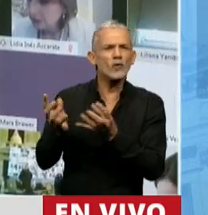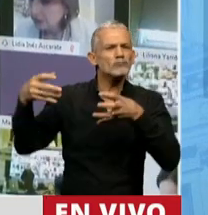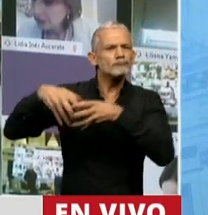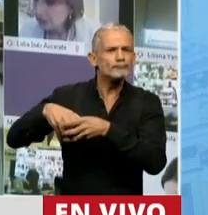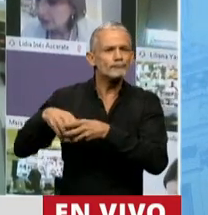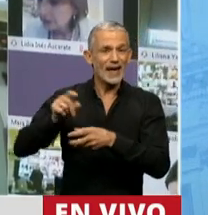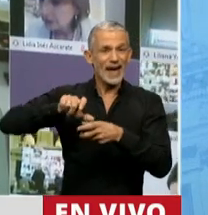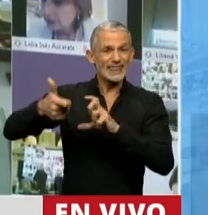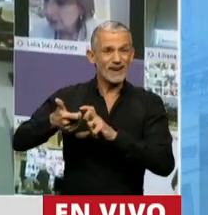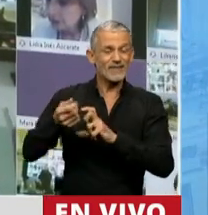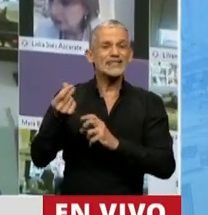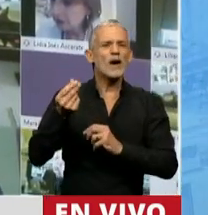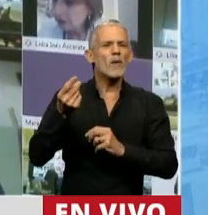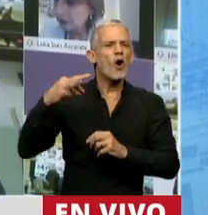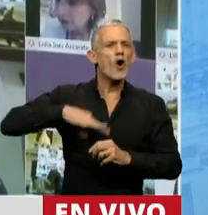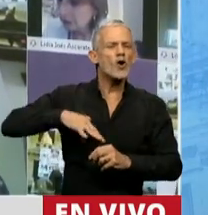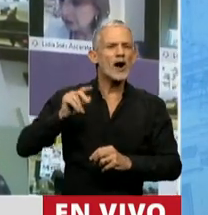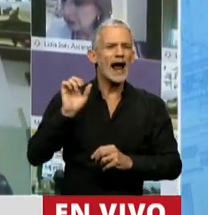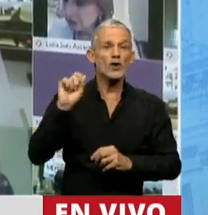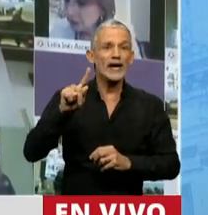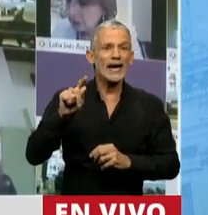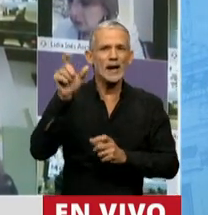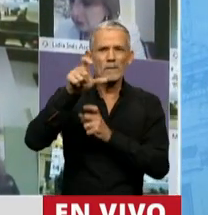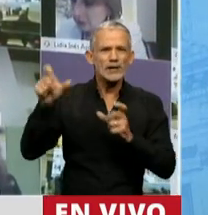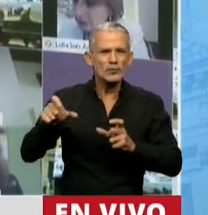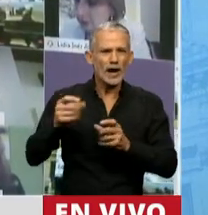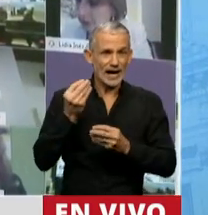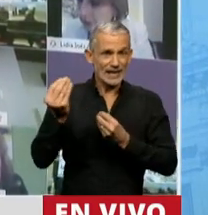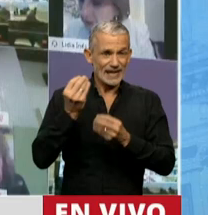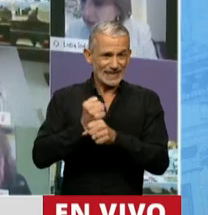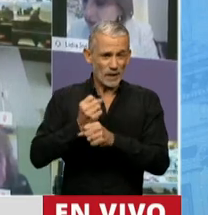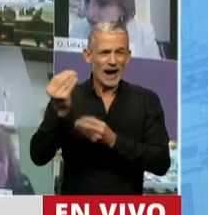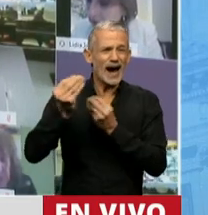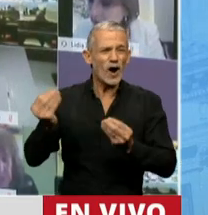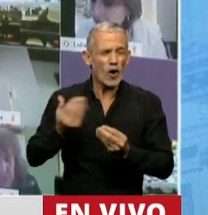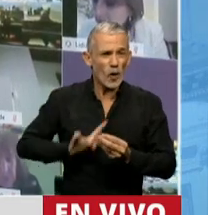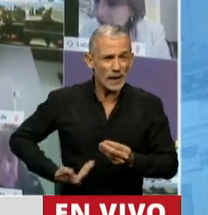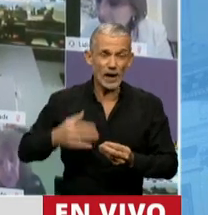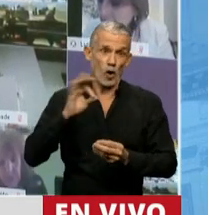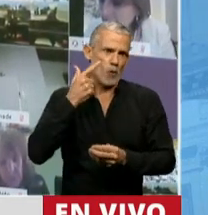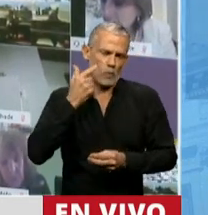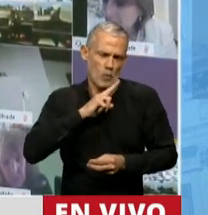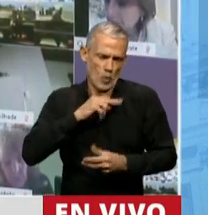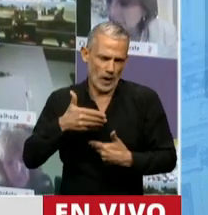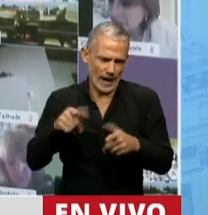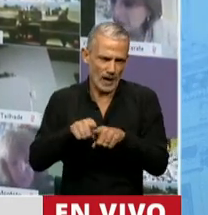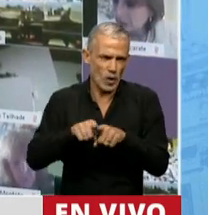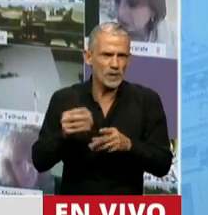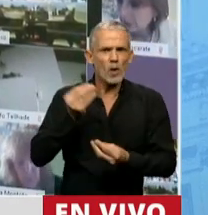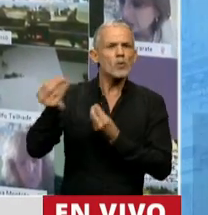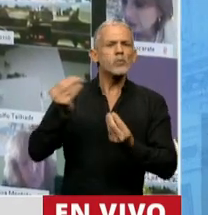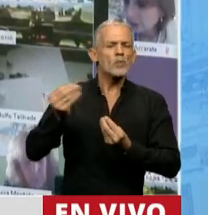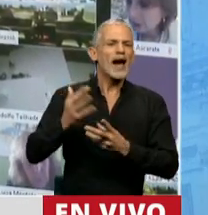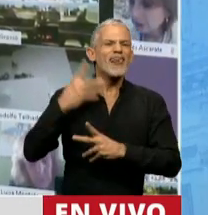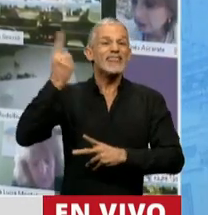la transferencia de los honorarios que perciban los funcionarios públicos designados o las funcionarias públicas designadas